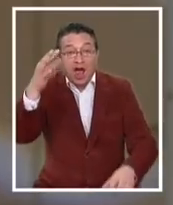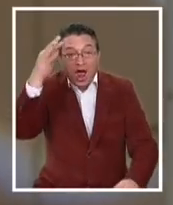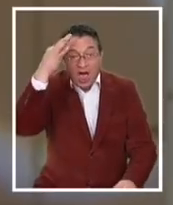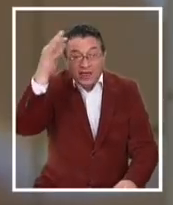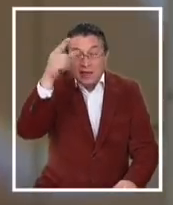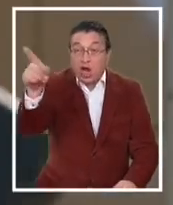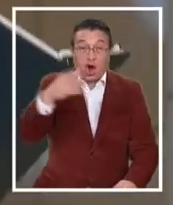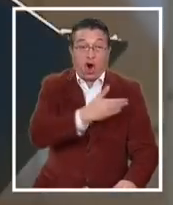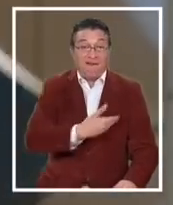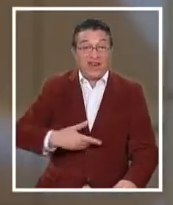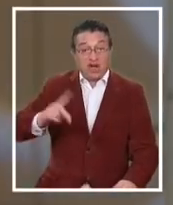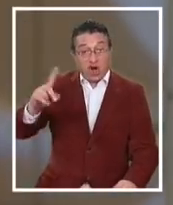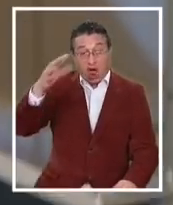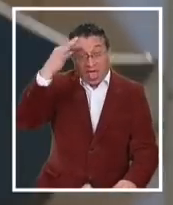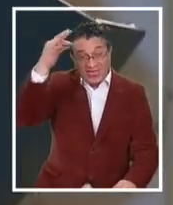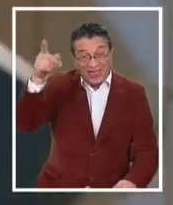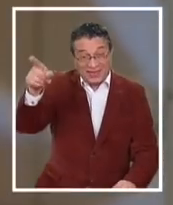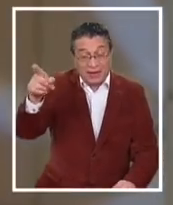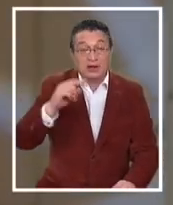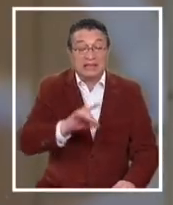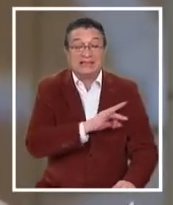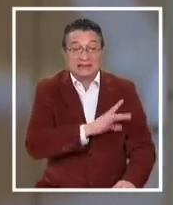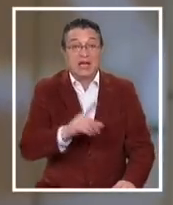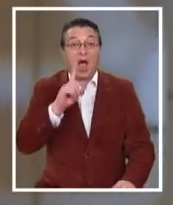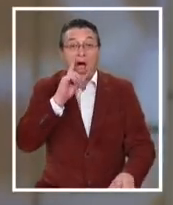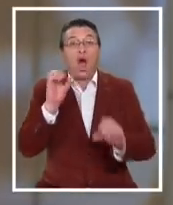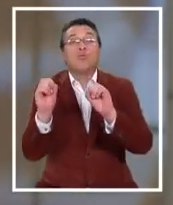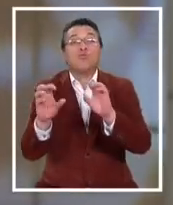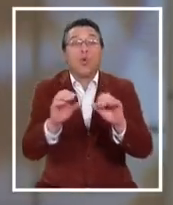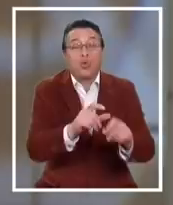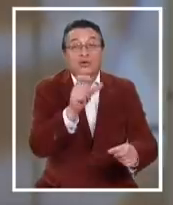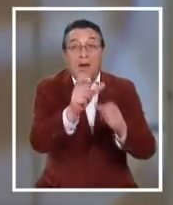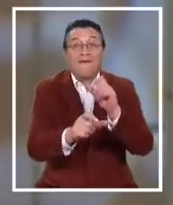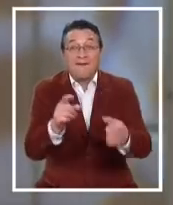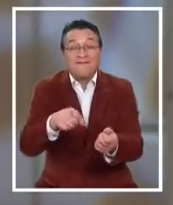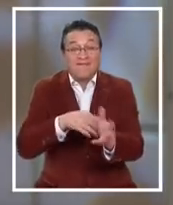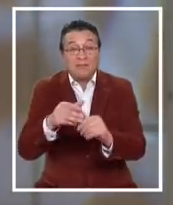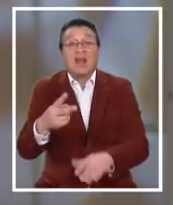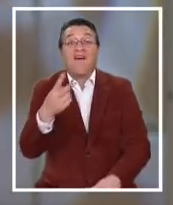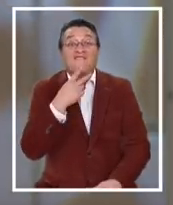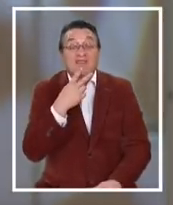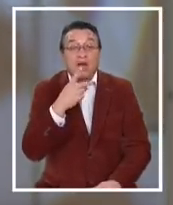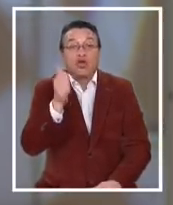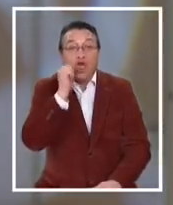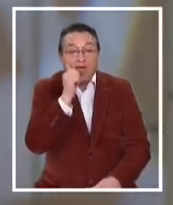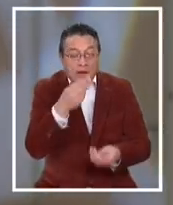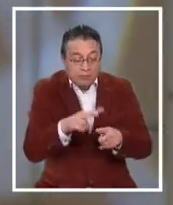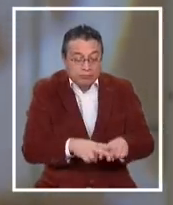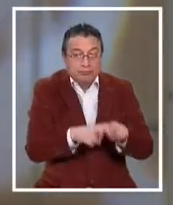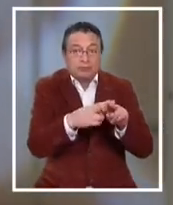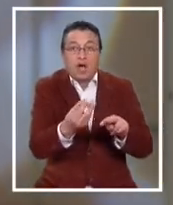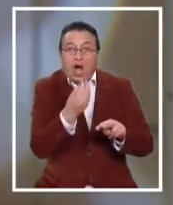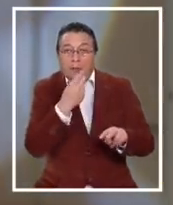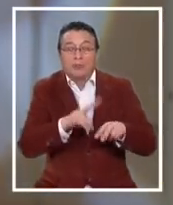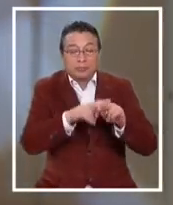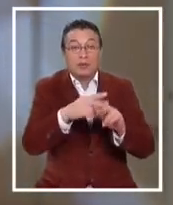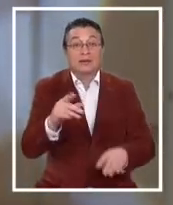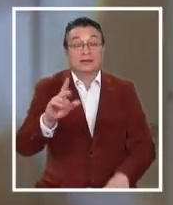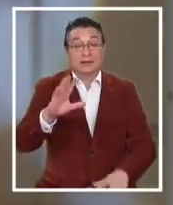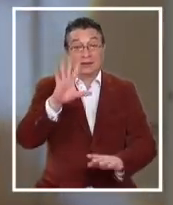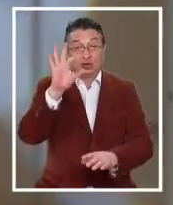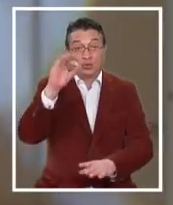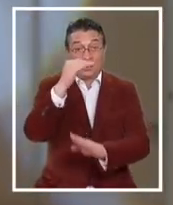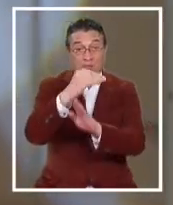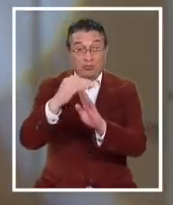entender el gobierno es que en Chile hay muchísimas familias que viven al día. La mitad de los salarios en nuestro país